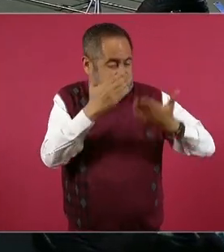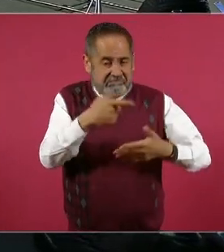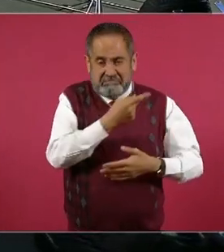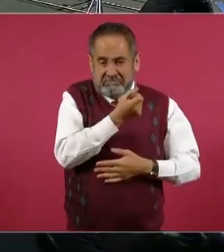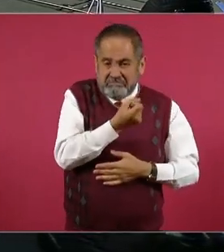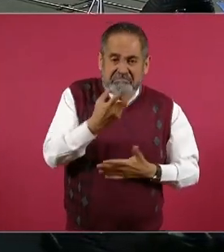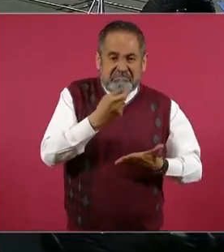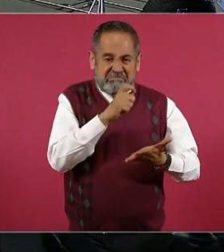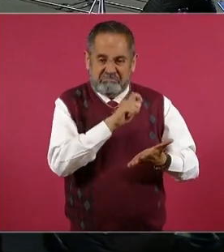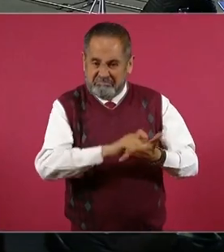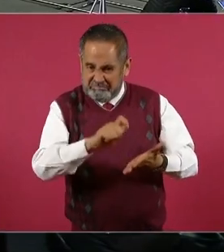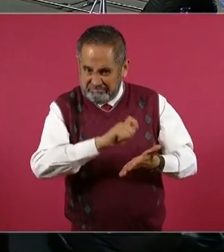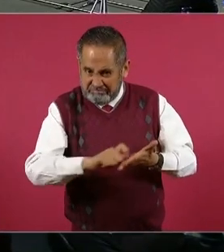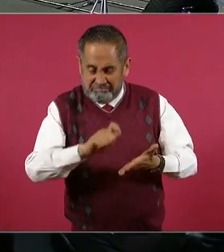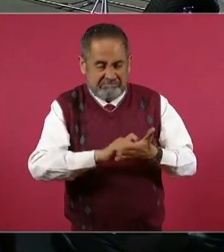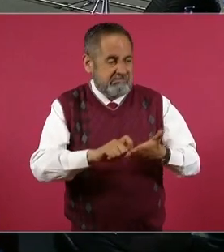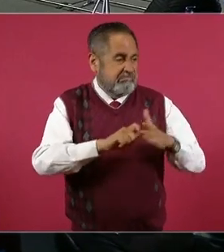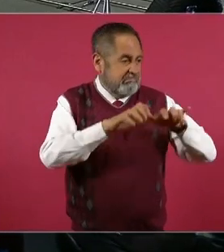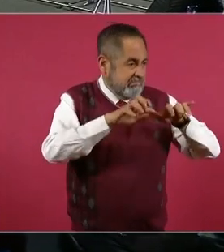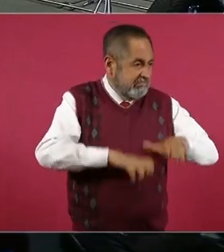escritores,